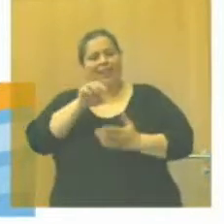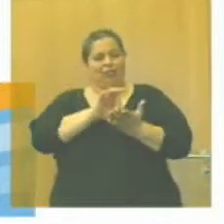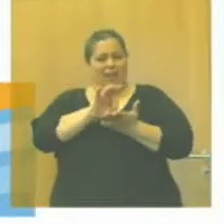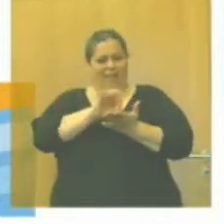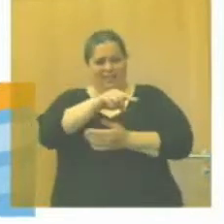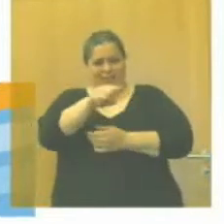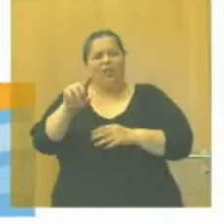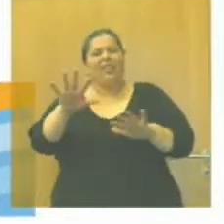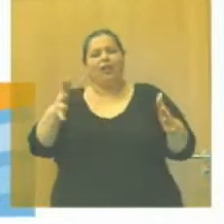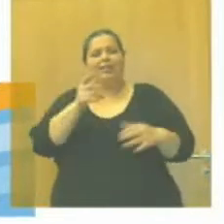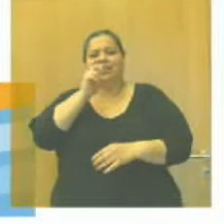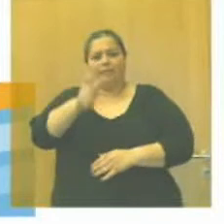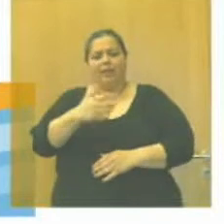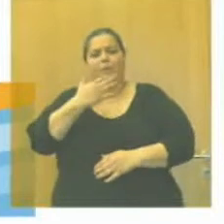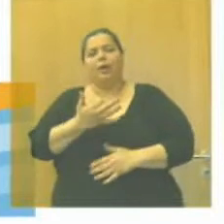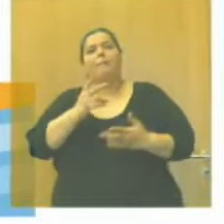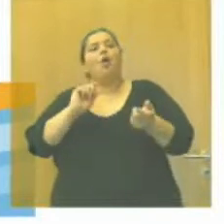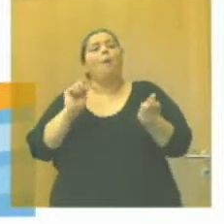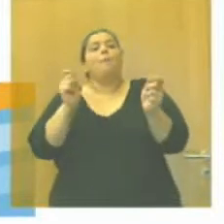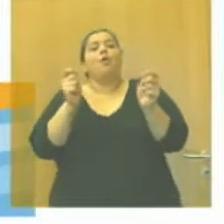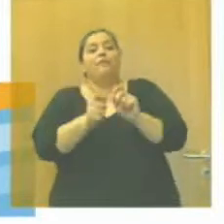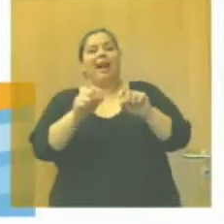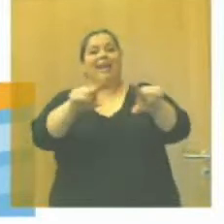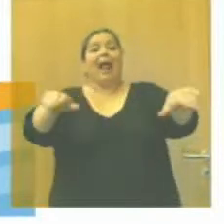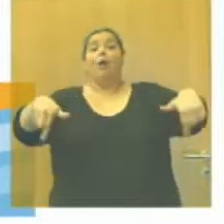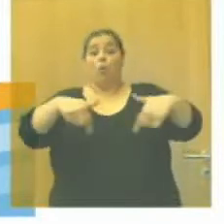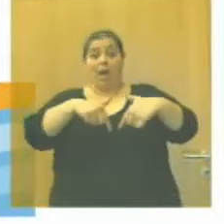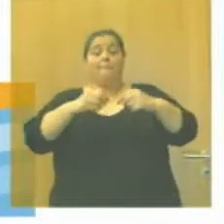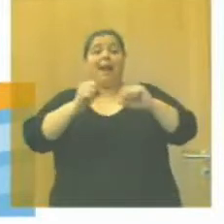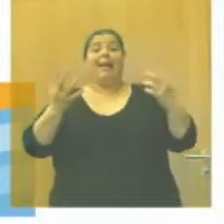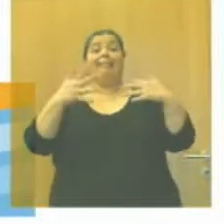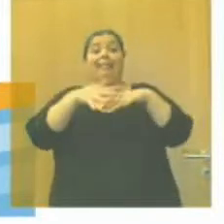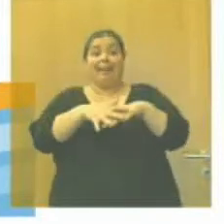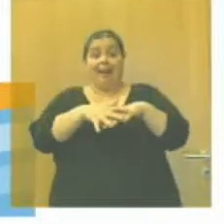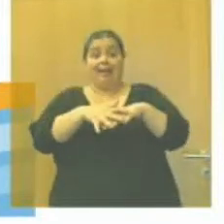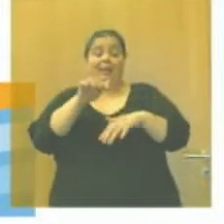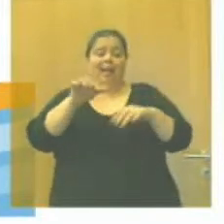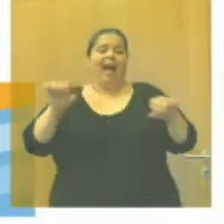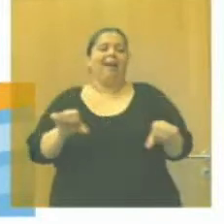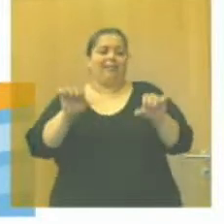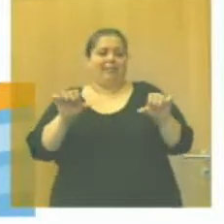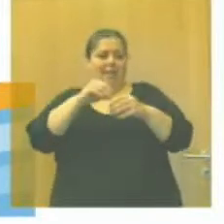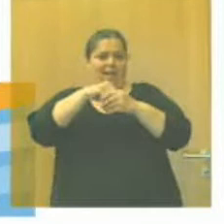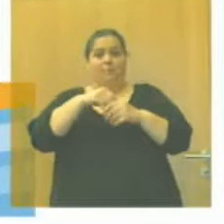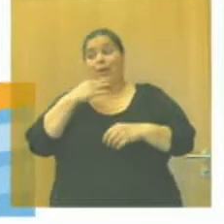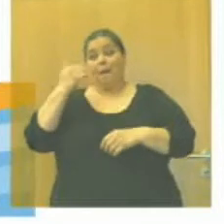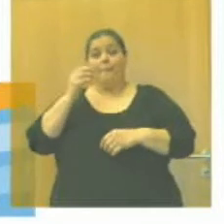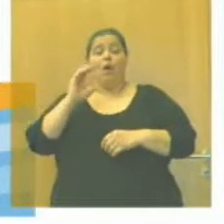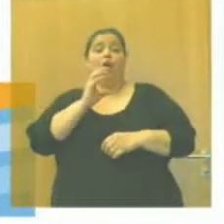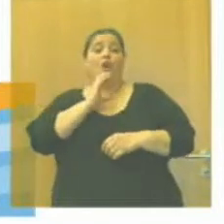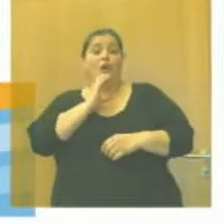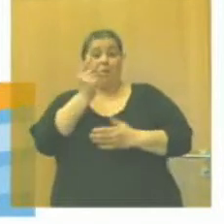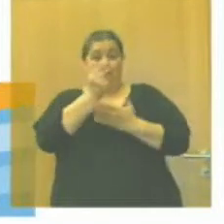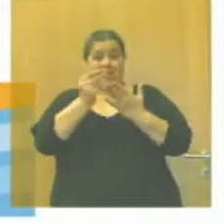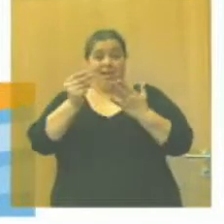que significa, por ejemplo, modificar su aula para poder integrar esa actividad del cómic, o qué significa